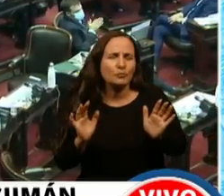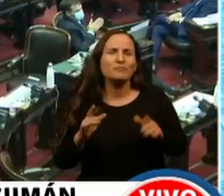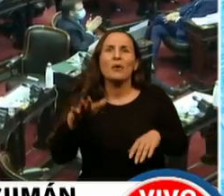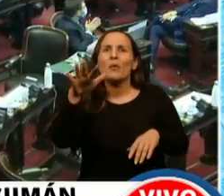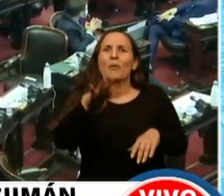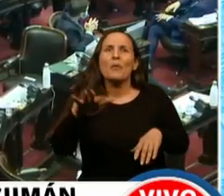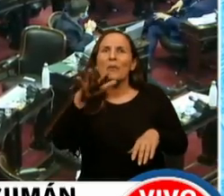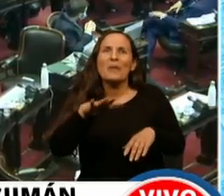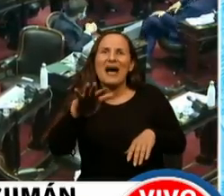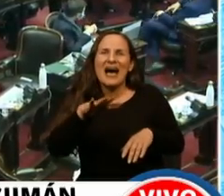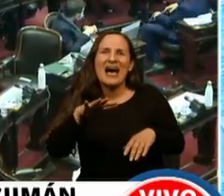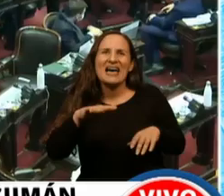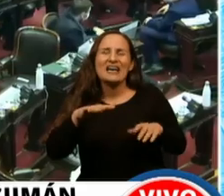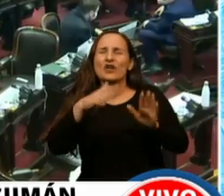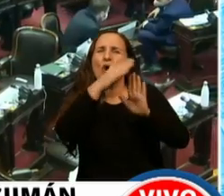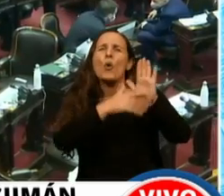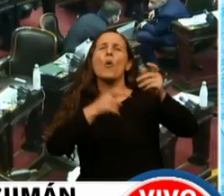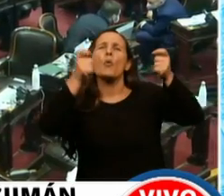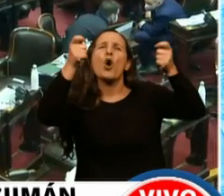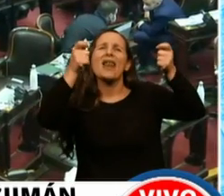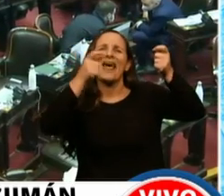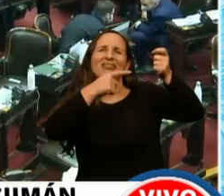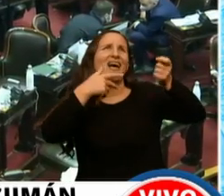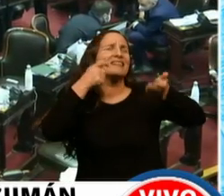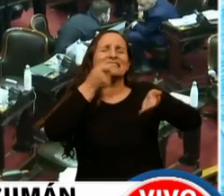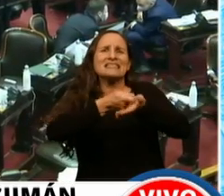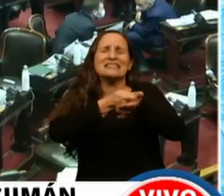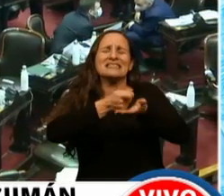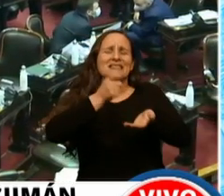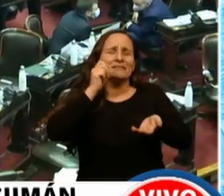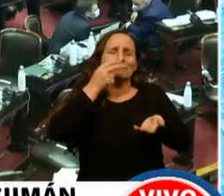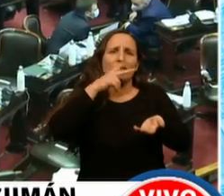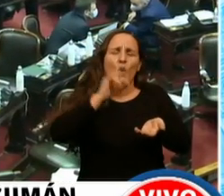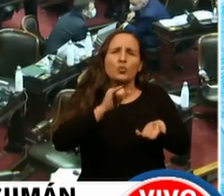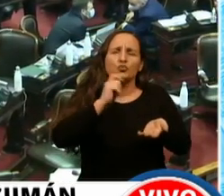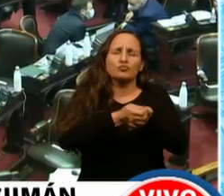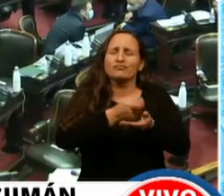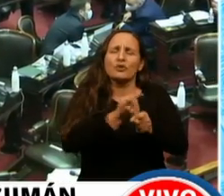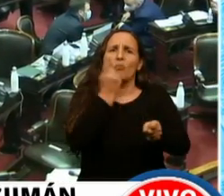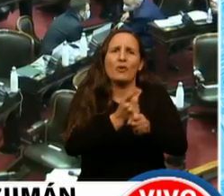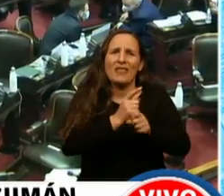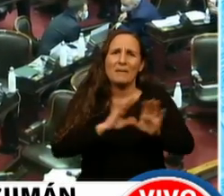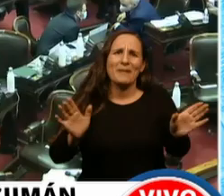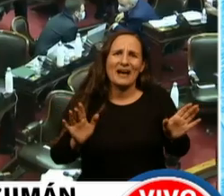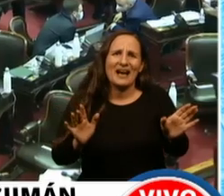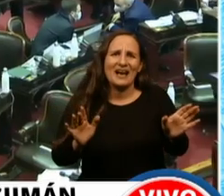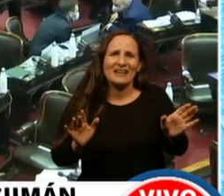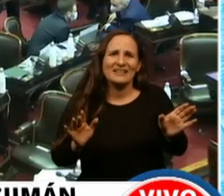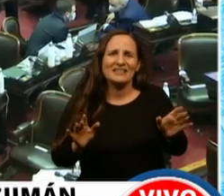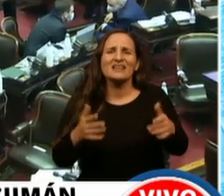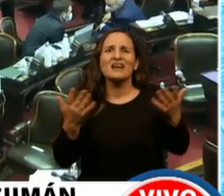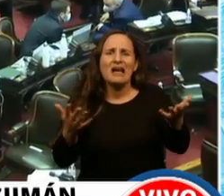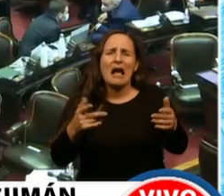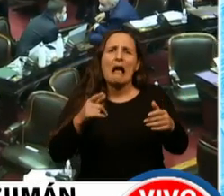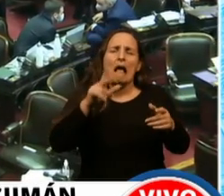barrios nos reciben con las boletas en las manos que no lo pueden pagar presidente y muchos de ellos se quedan sin luz